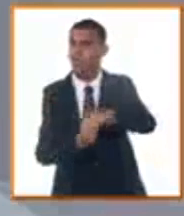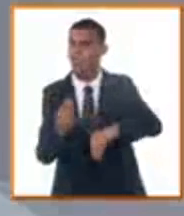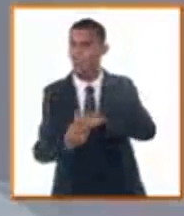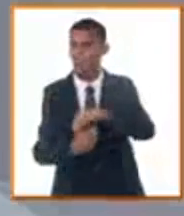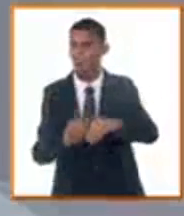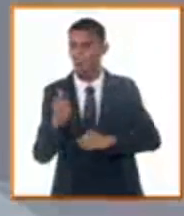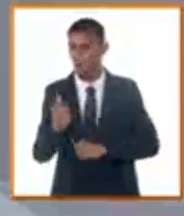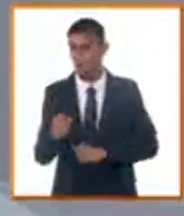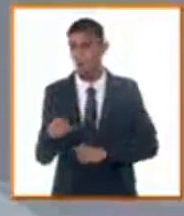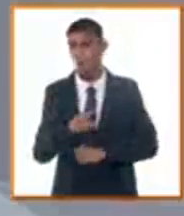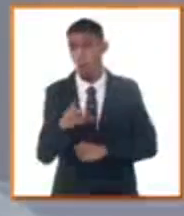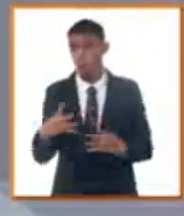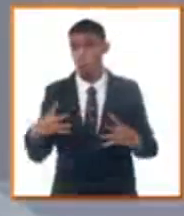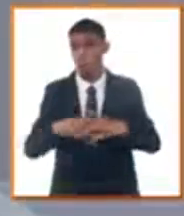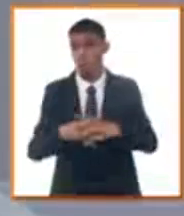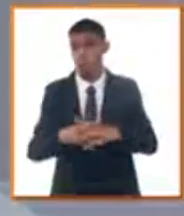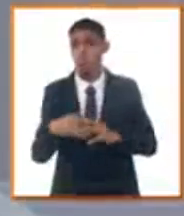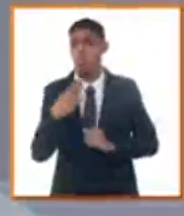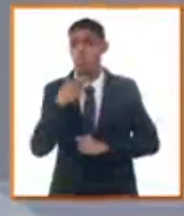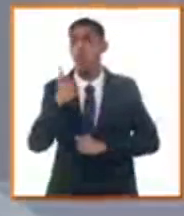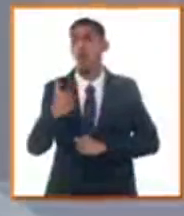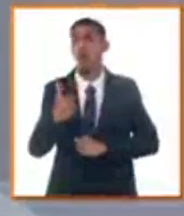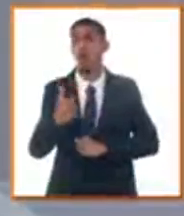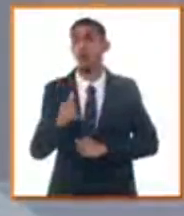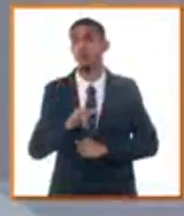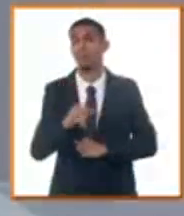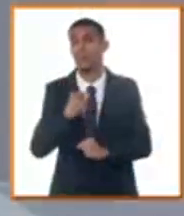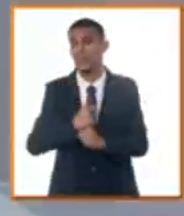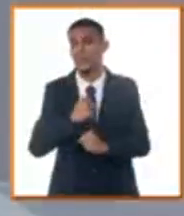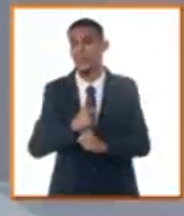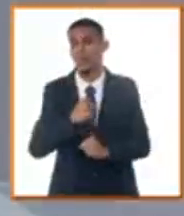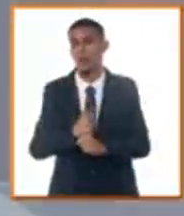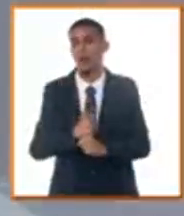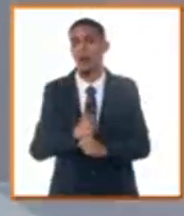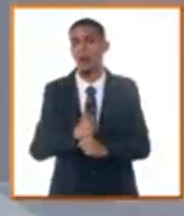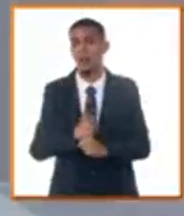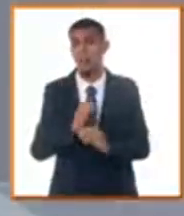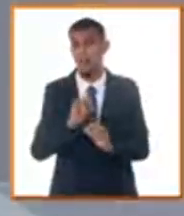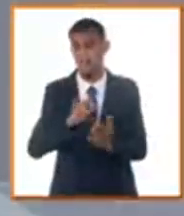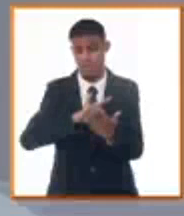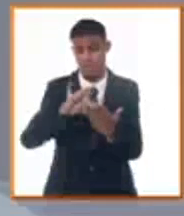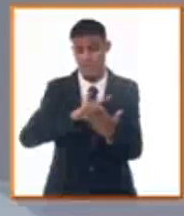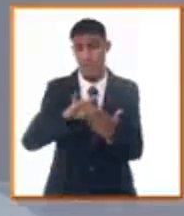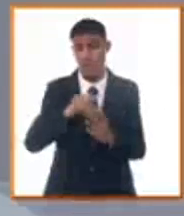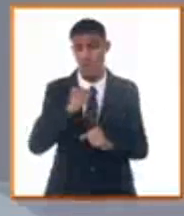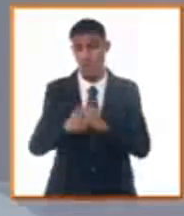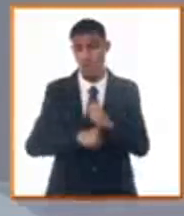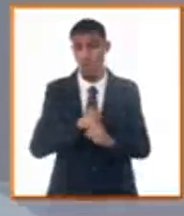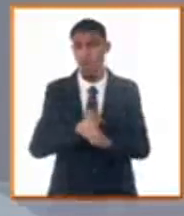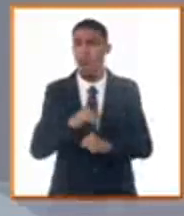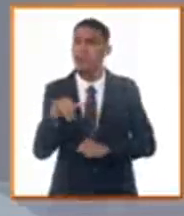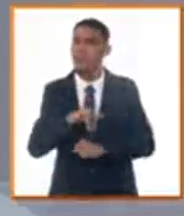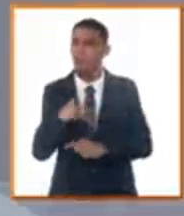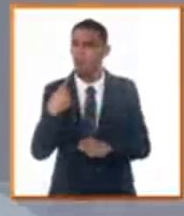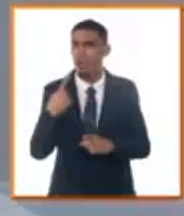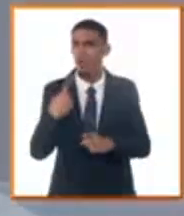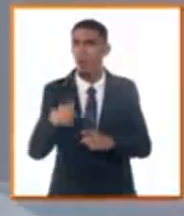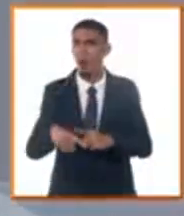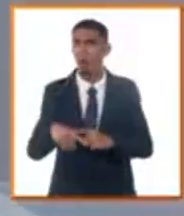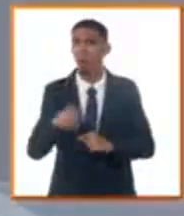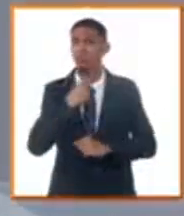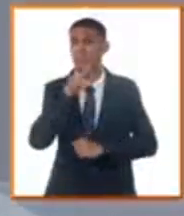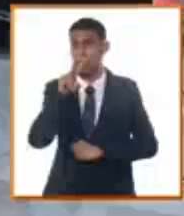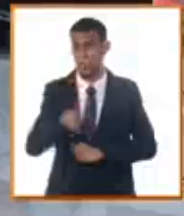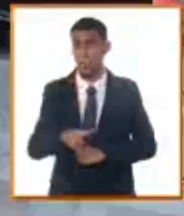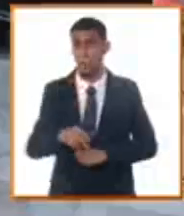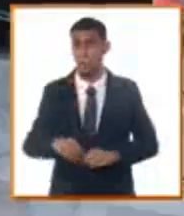que, unido al despliegue, a la ampliación del despliegue del código QR, también tendremos que ir a revisar hoy. Sobre nosotros,